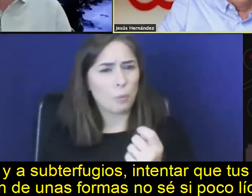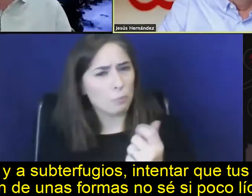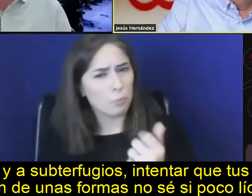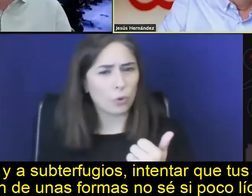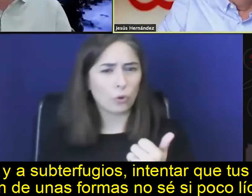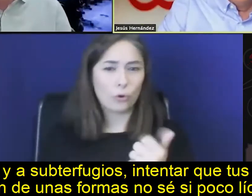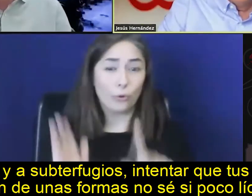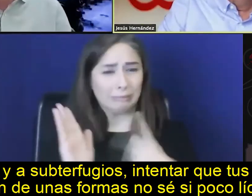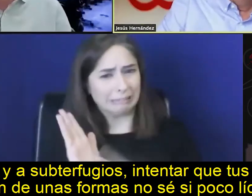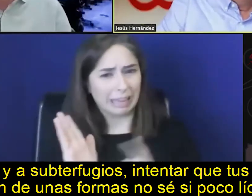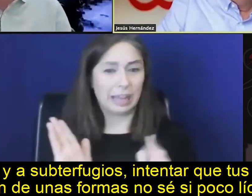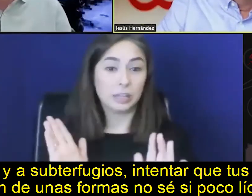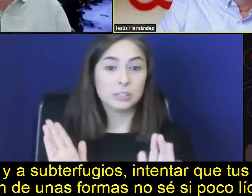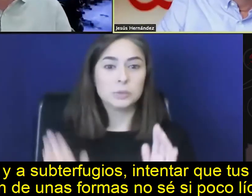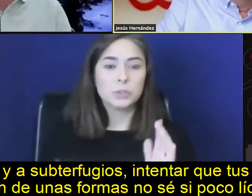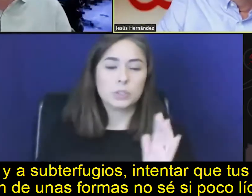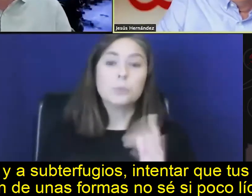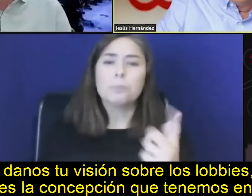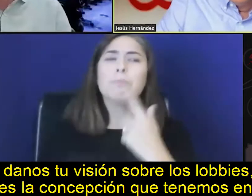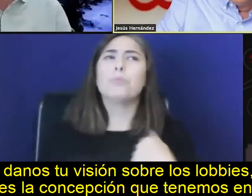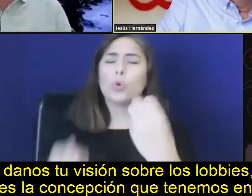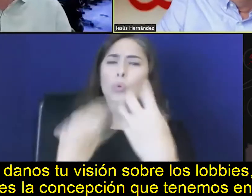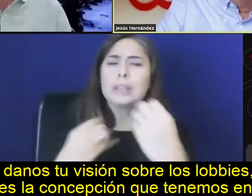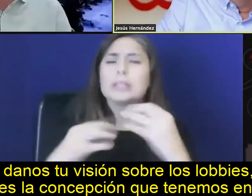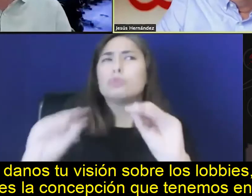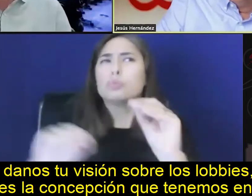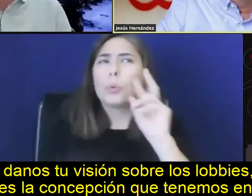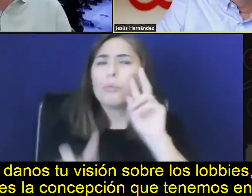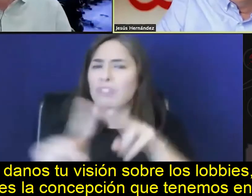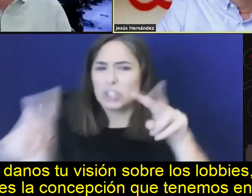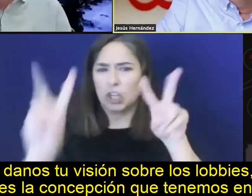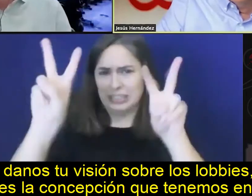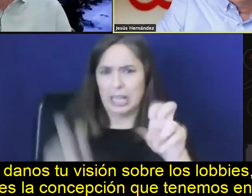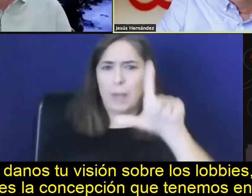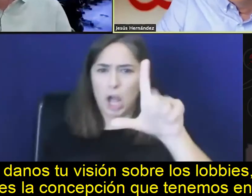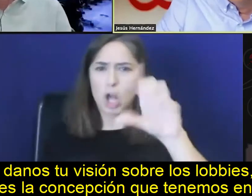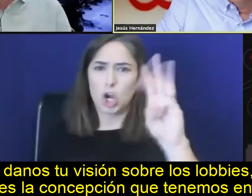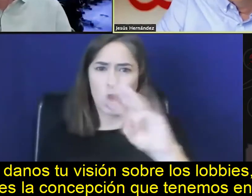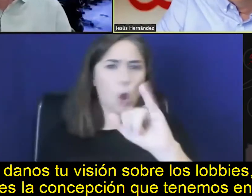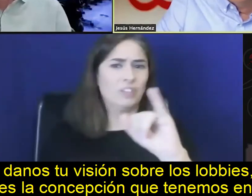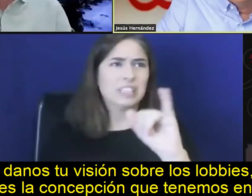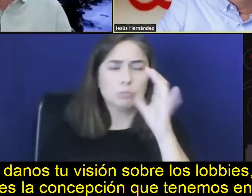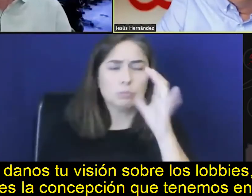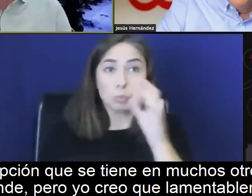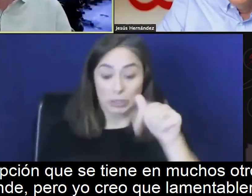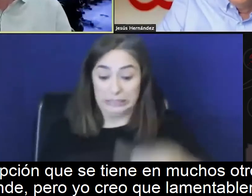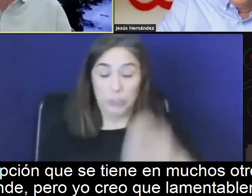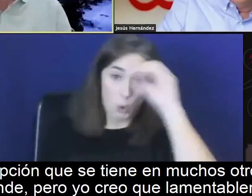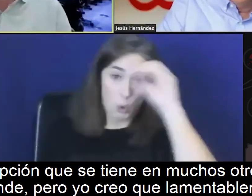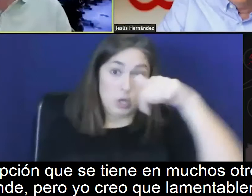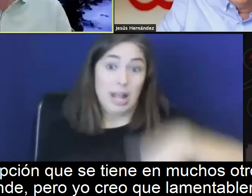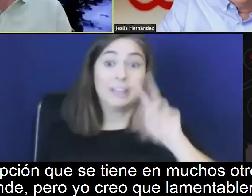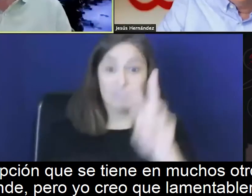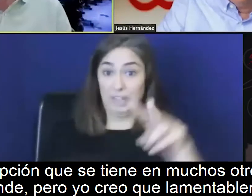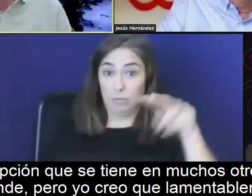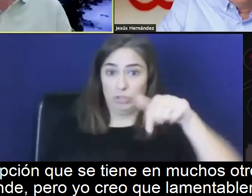pero danos tu visión sobre los lobbies, porque esto es lo que tenemos, esta concepción que tenemos en España, pero Claro, luego no, no,